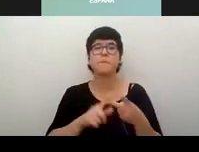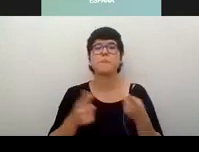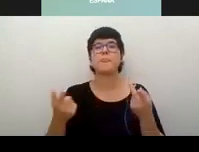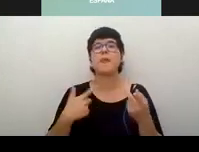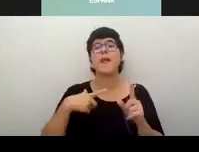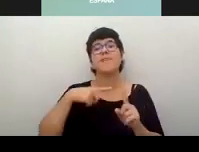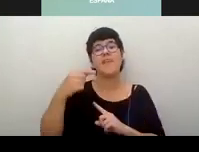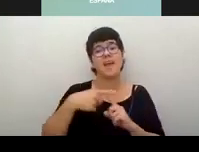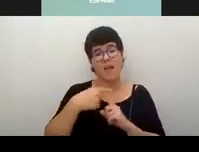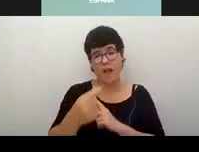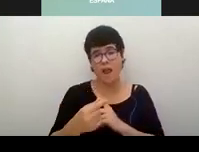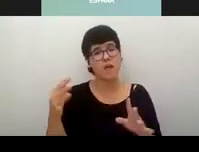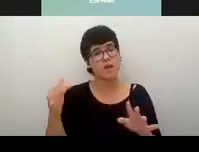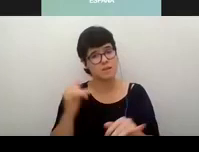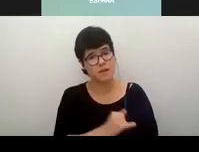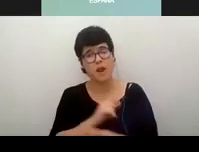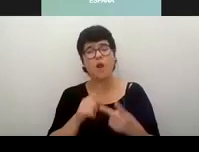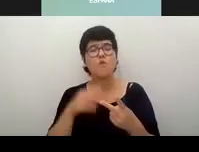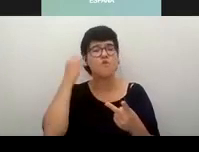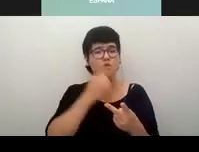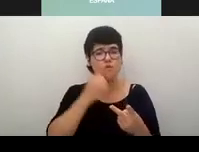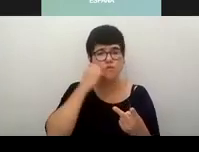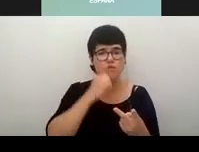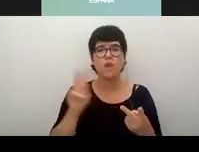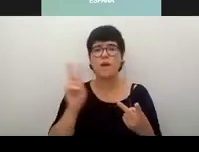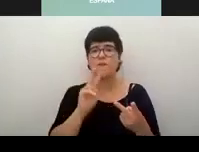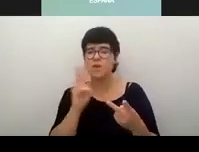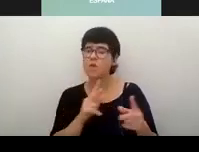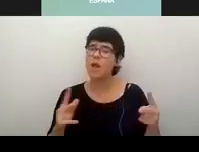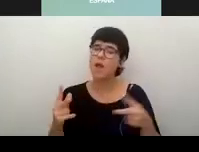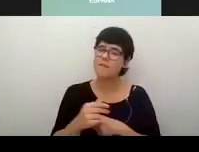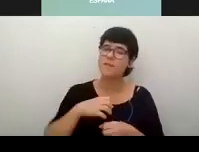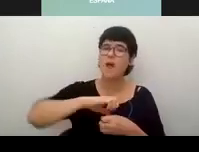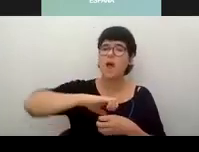integrales, fruta, verdura, y evitar los zumos azucarados,